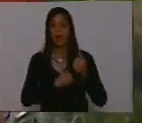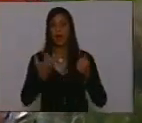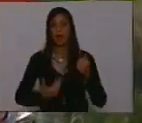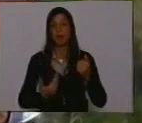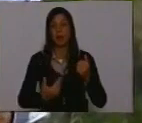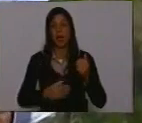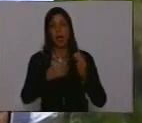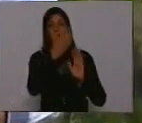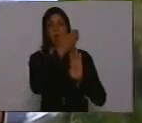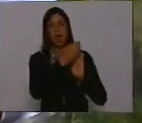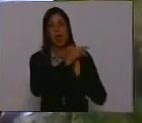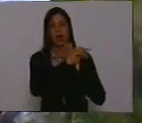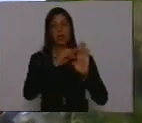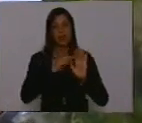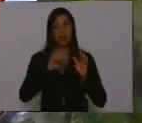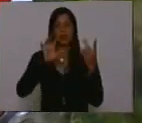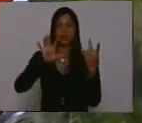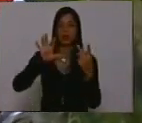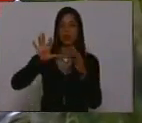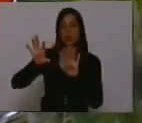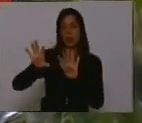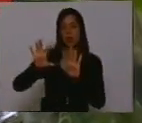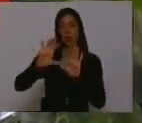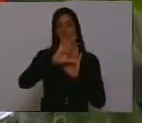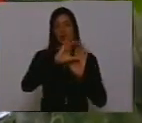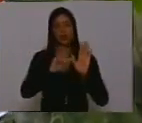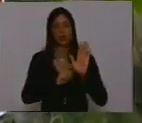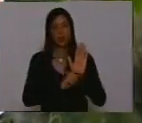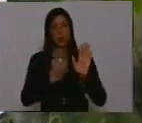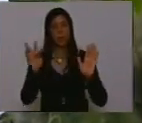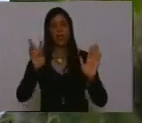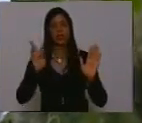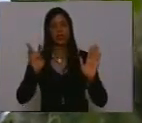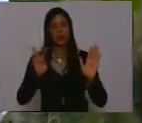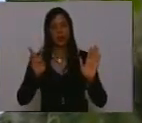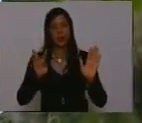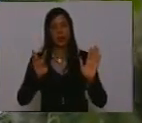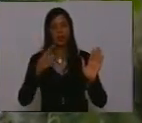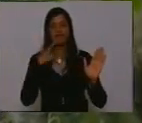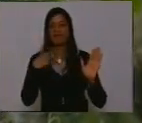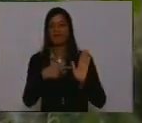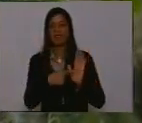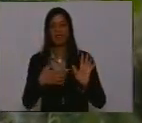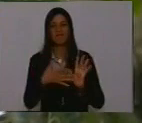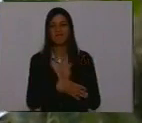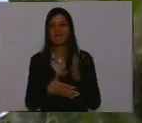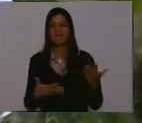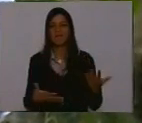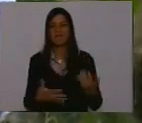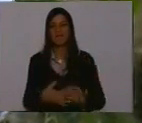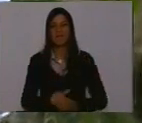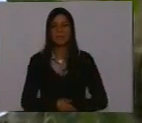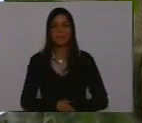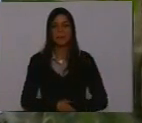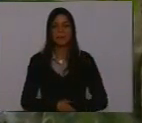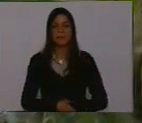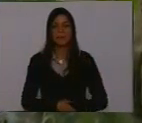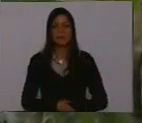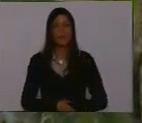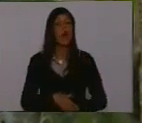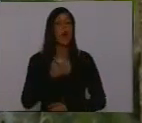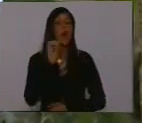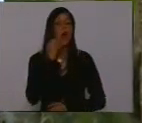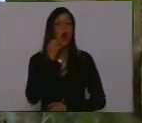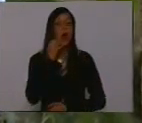el artículo 79 de la Constitución de la República Bolivariana de Venezuela, que plantea lo siguiente: los jóvenes y